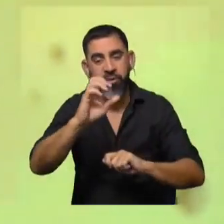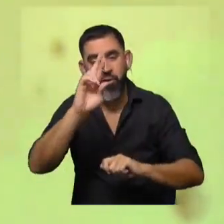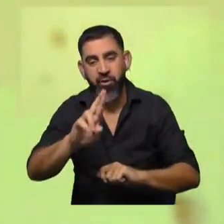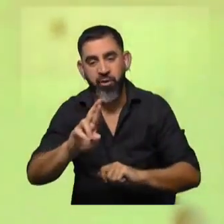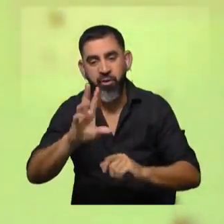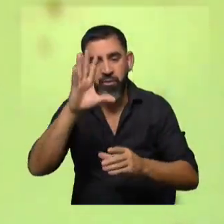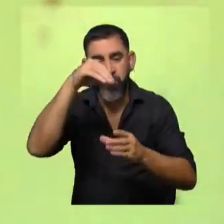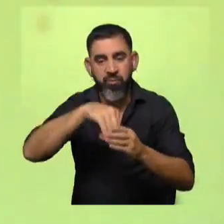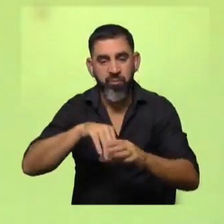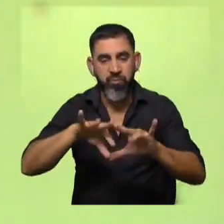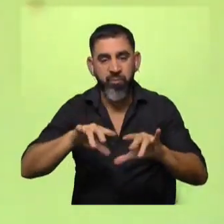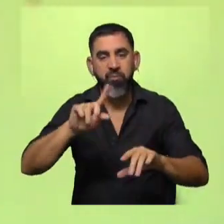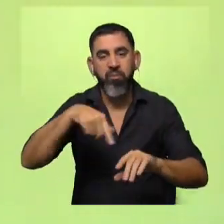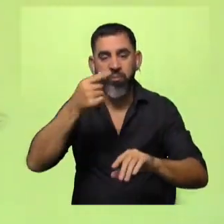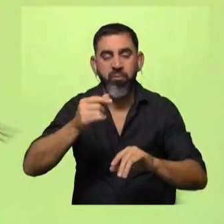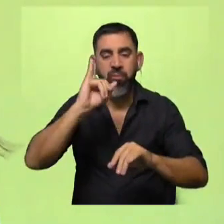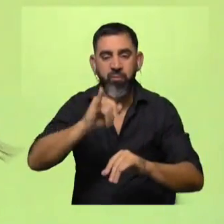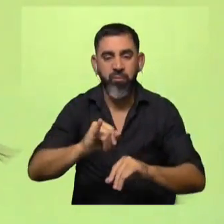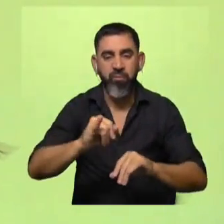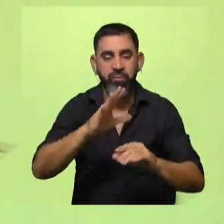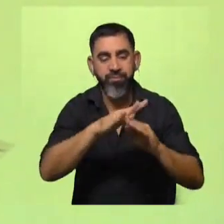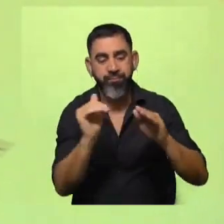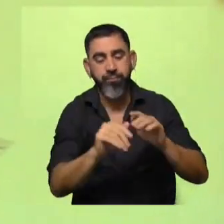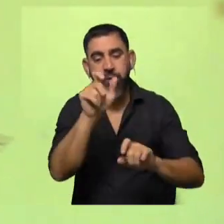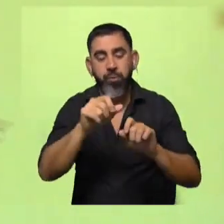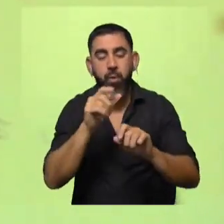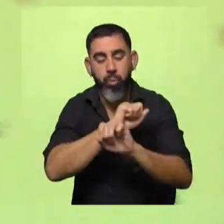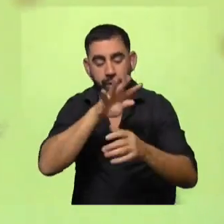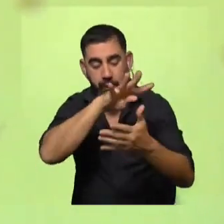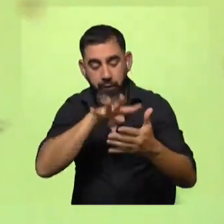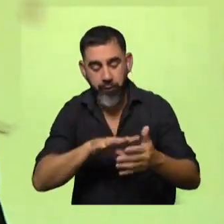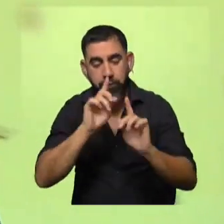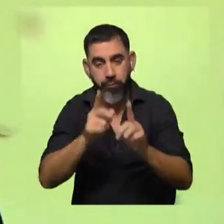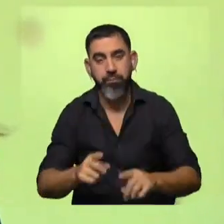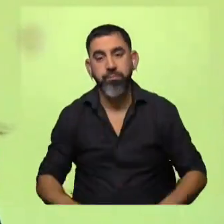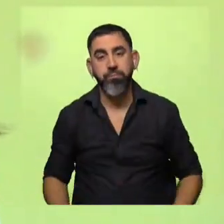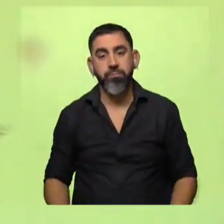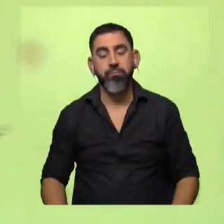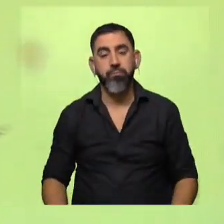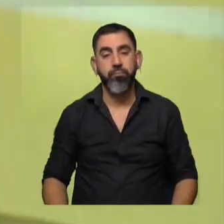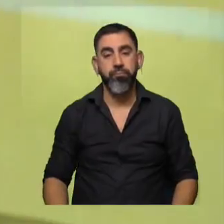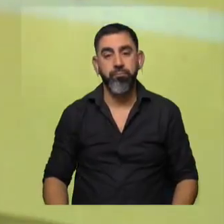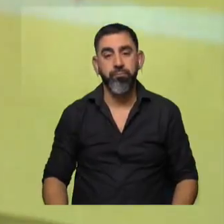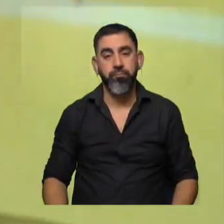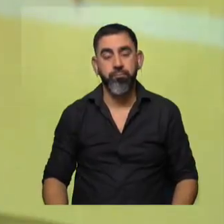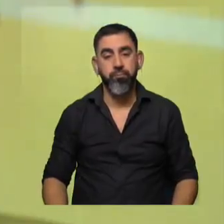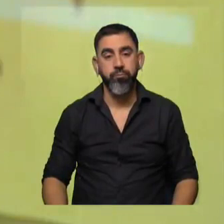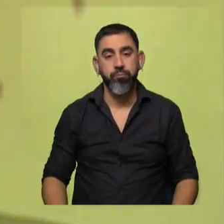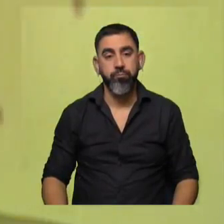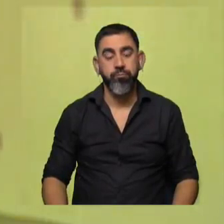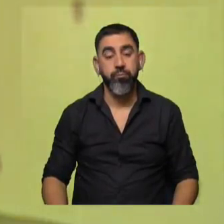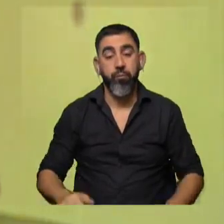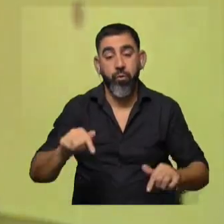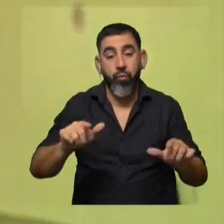incorporarlos a la base de datos y luego pasarlos al repositorio para que sean de acceso. Lorena, por hoy la